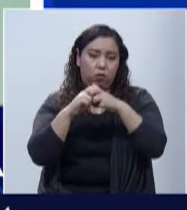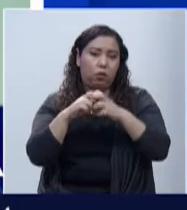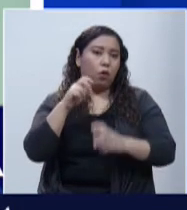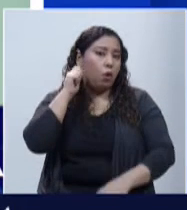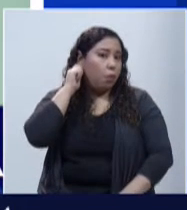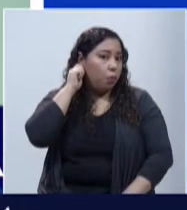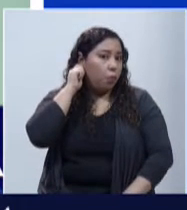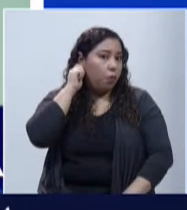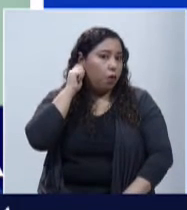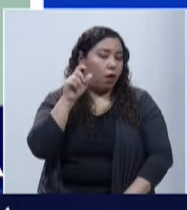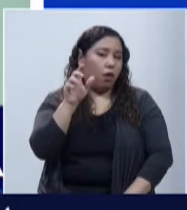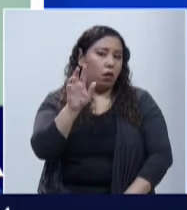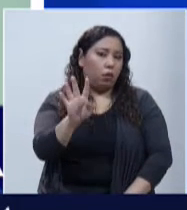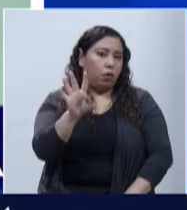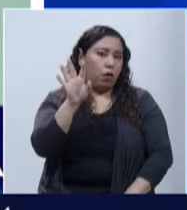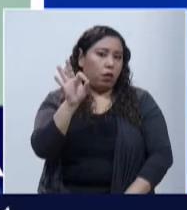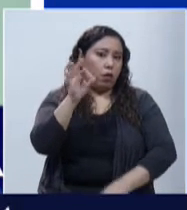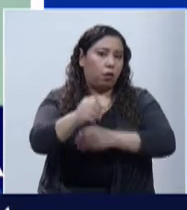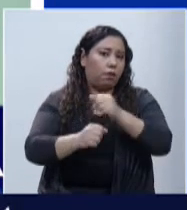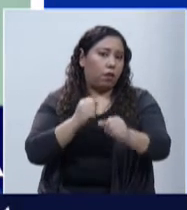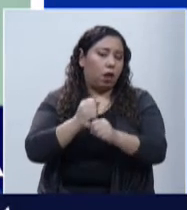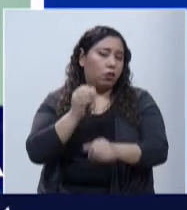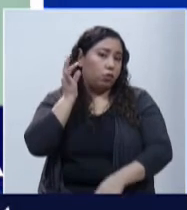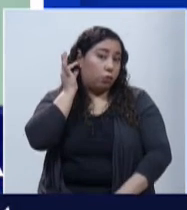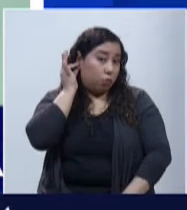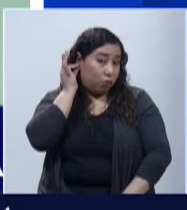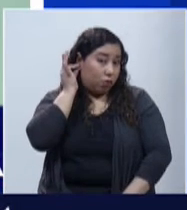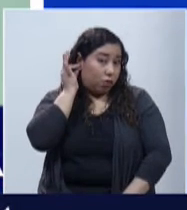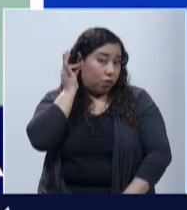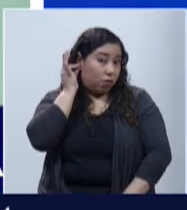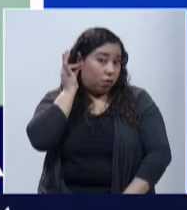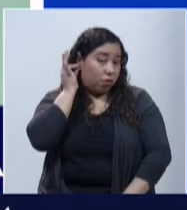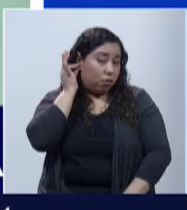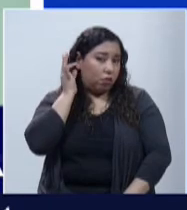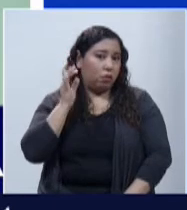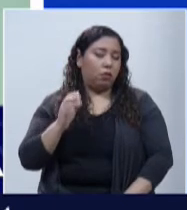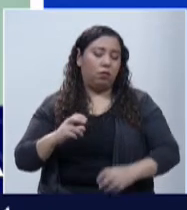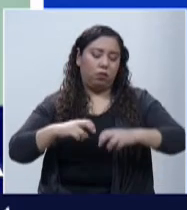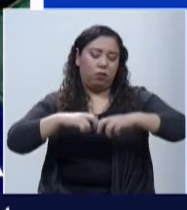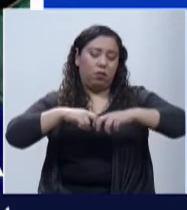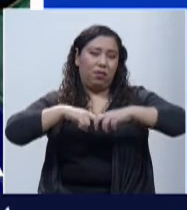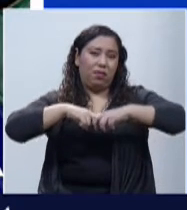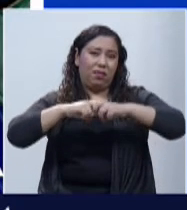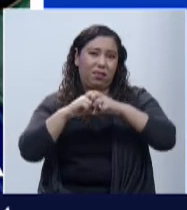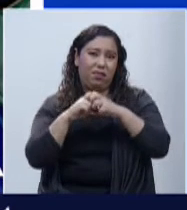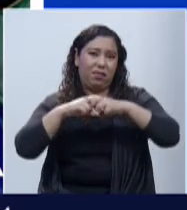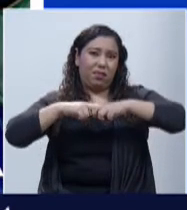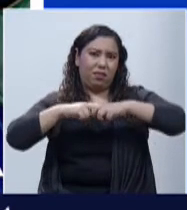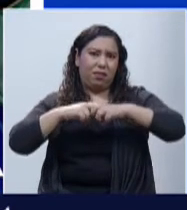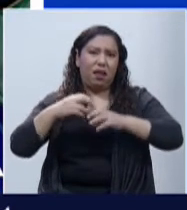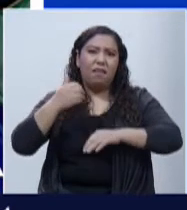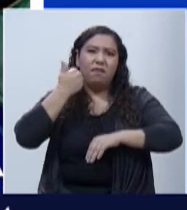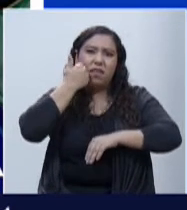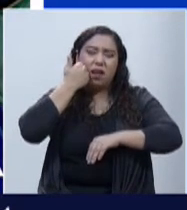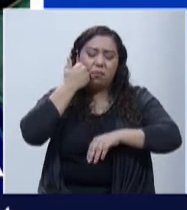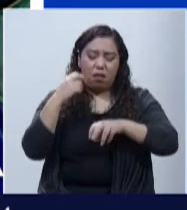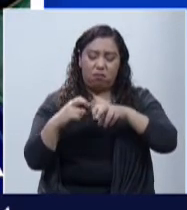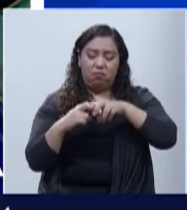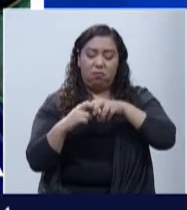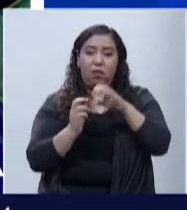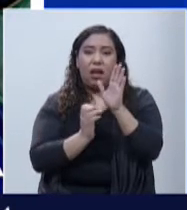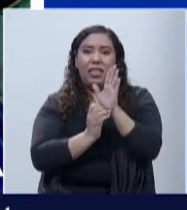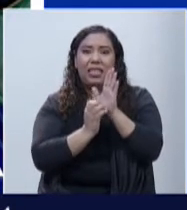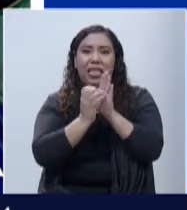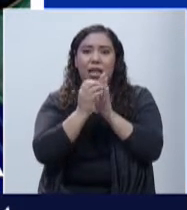49 años quien presentaba un diagnóstico de contras a forma de rodilla es decir cáncer